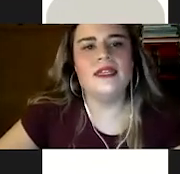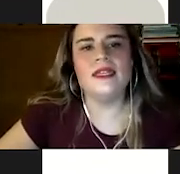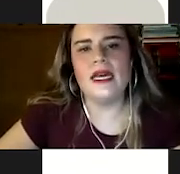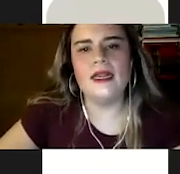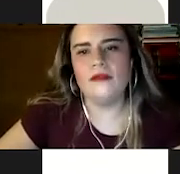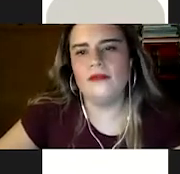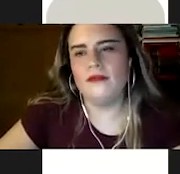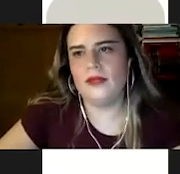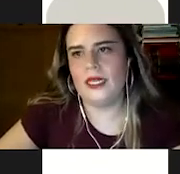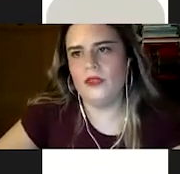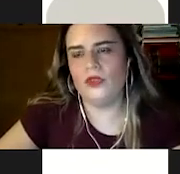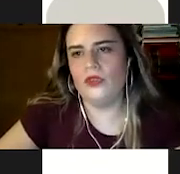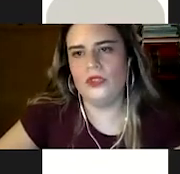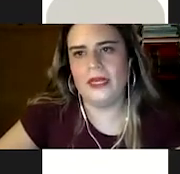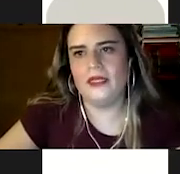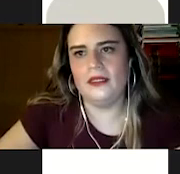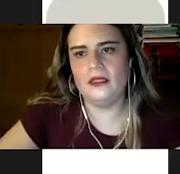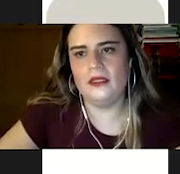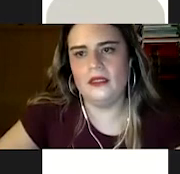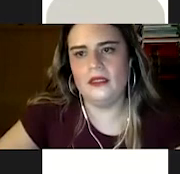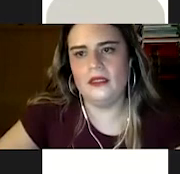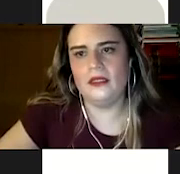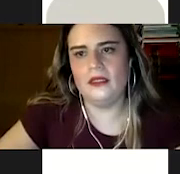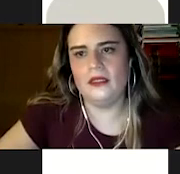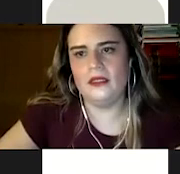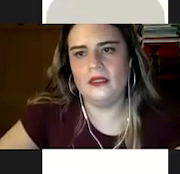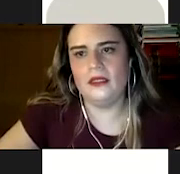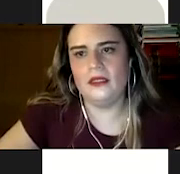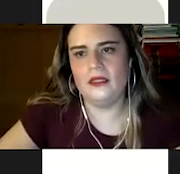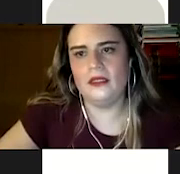que aterrizar en todos los niveles.